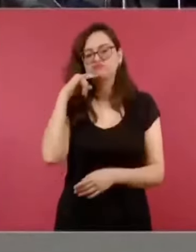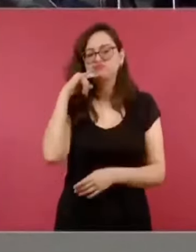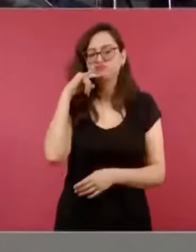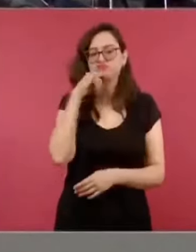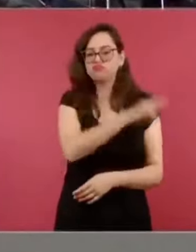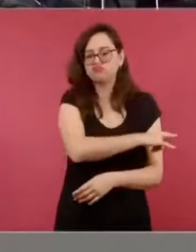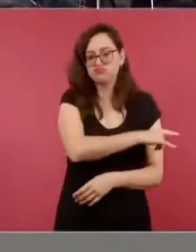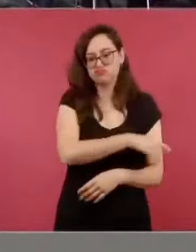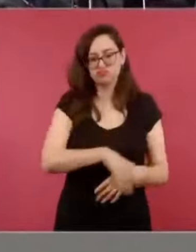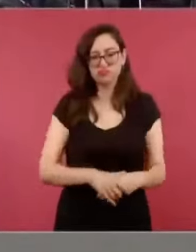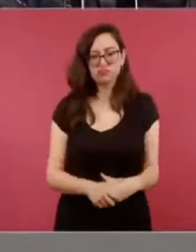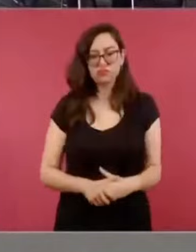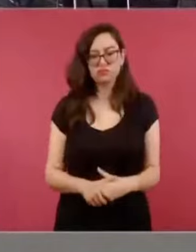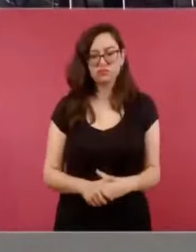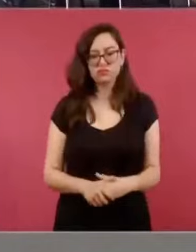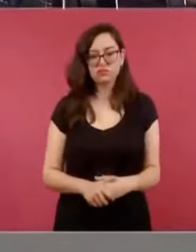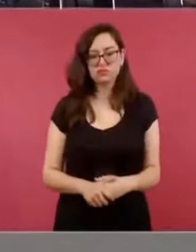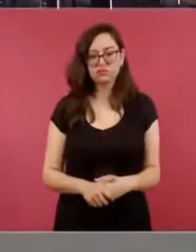Y